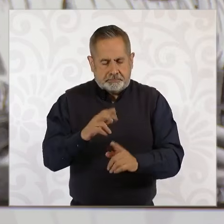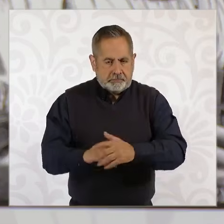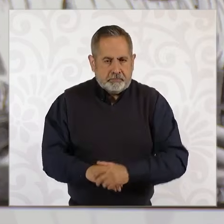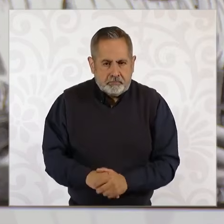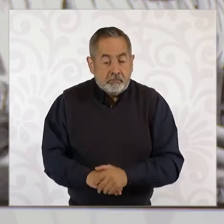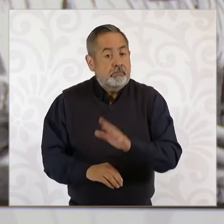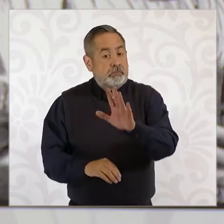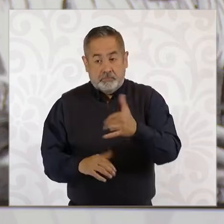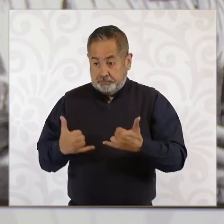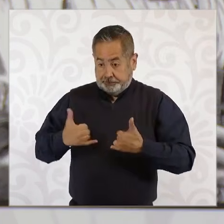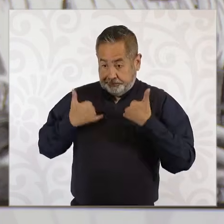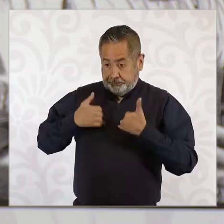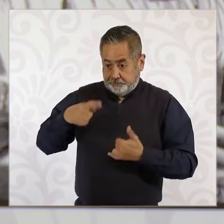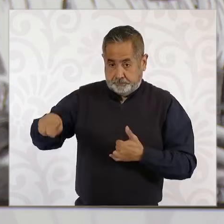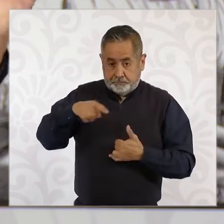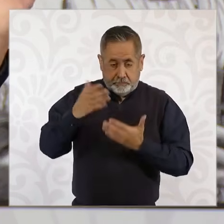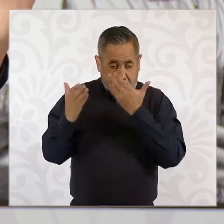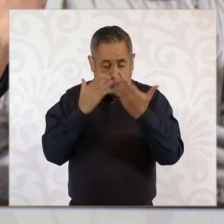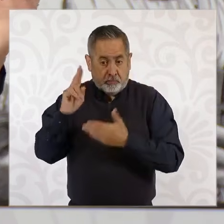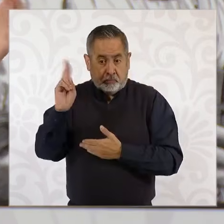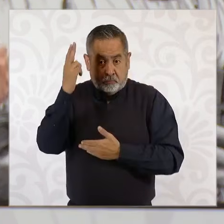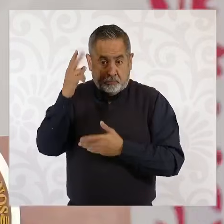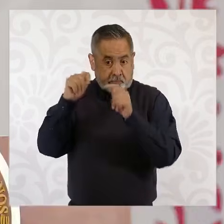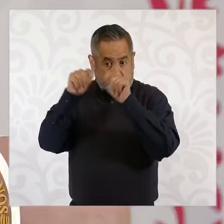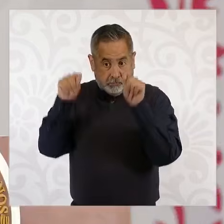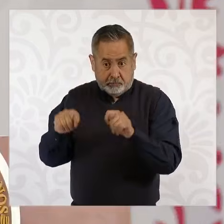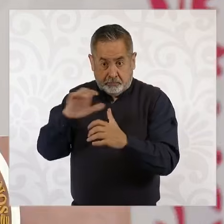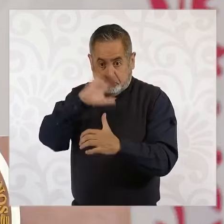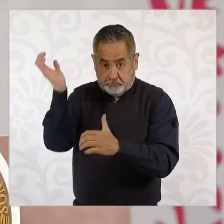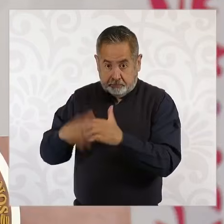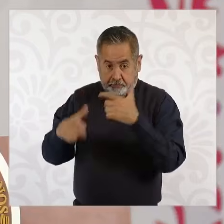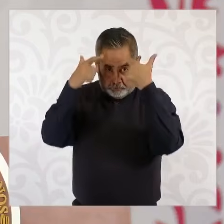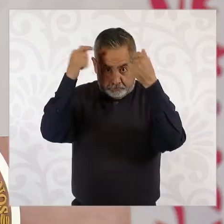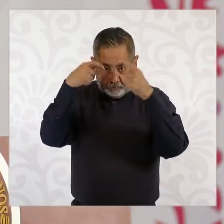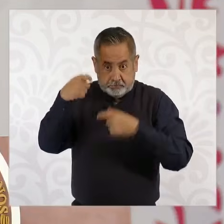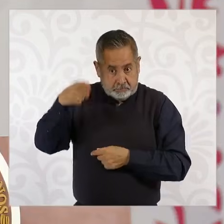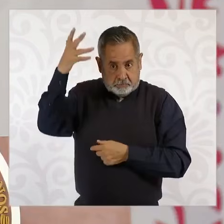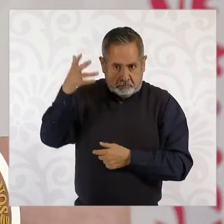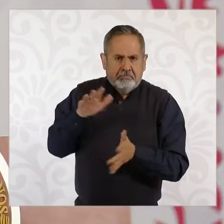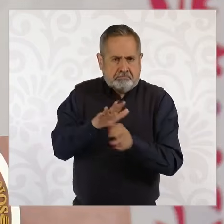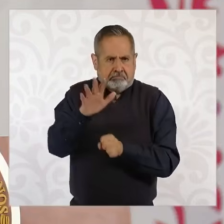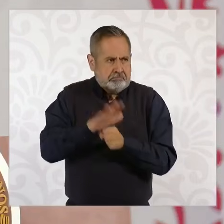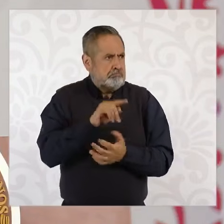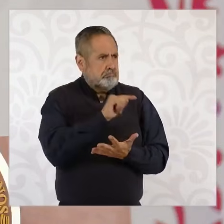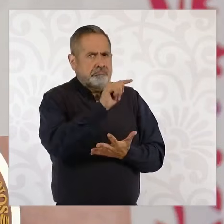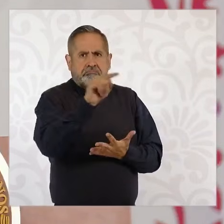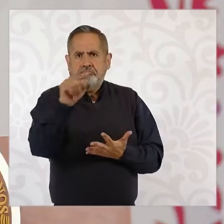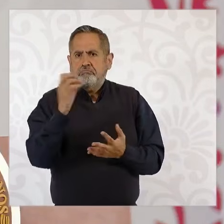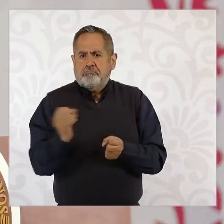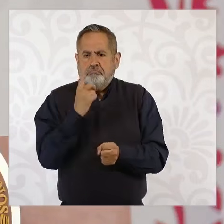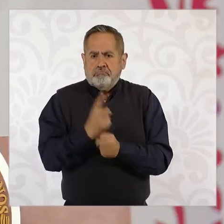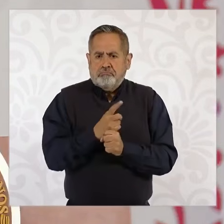los jóvenes que salen de la universidad pues tienen diversas opciones. Por eso nosotros el seguir invirtiendo en